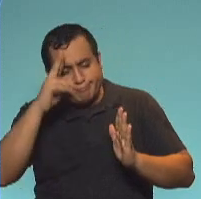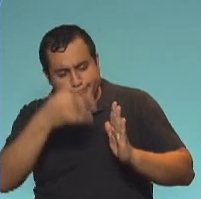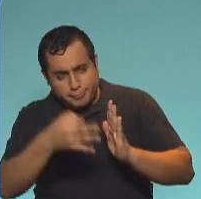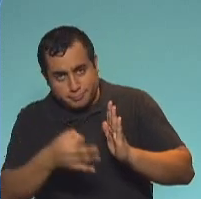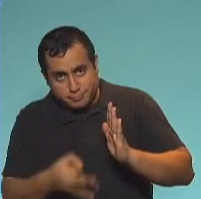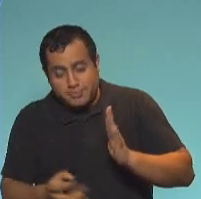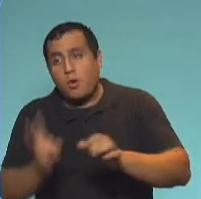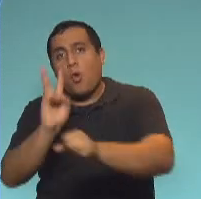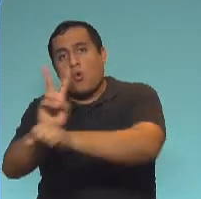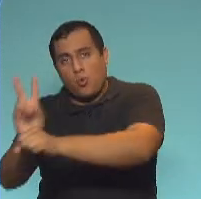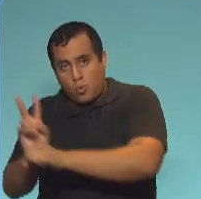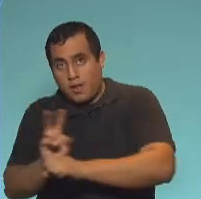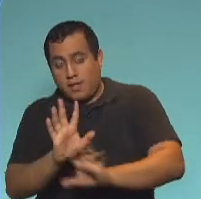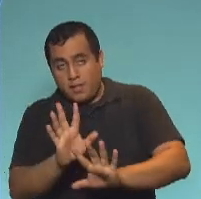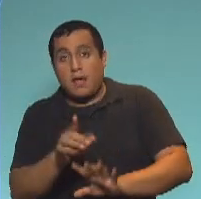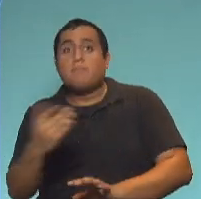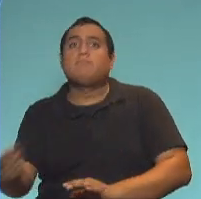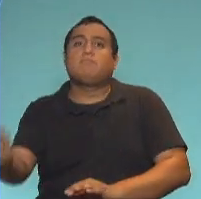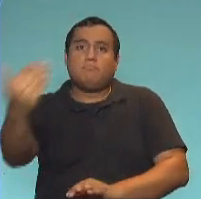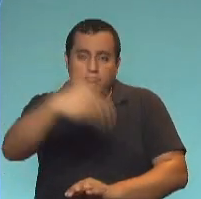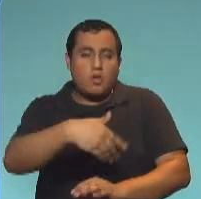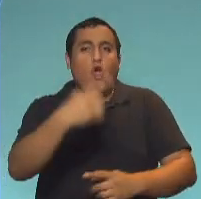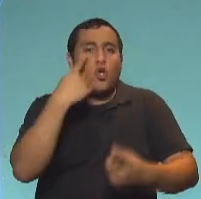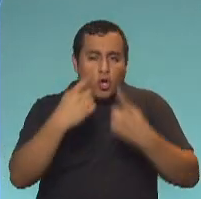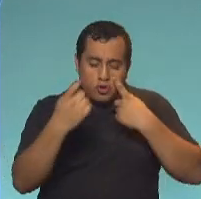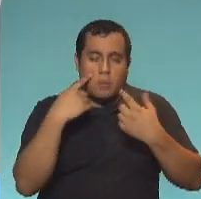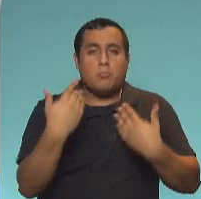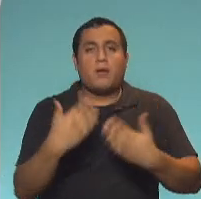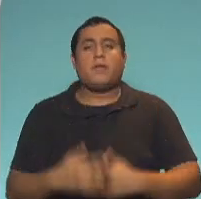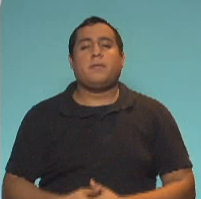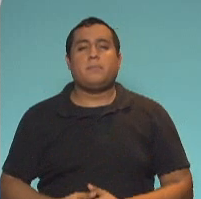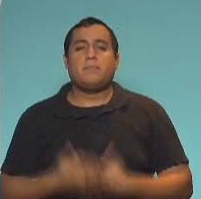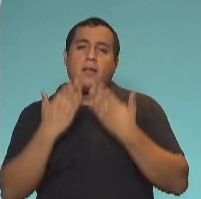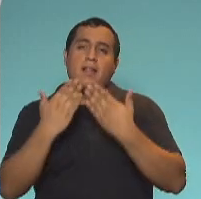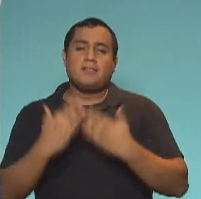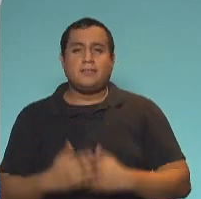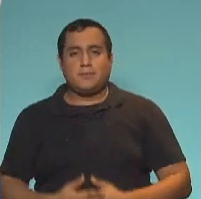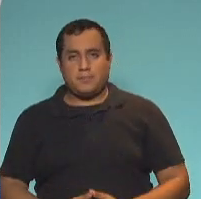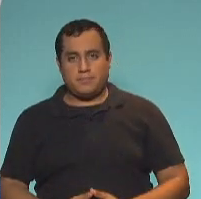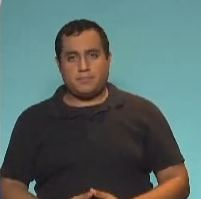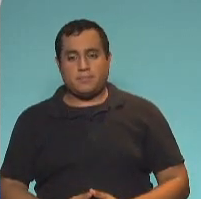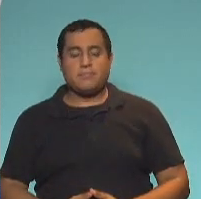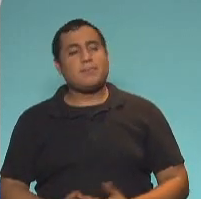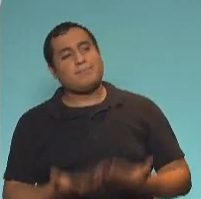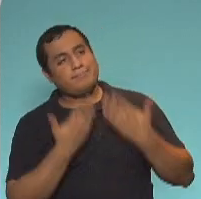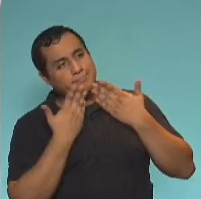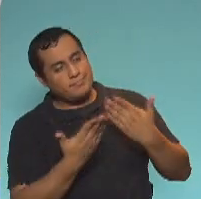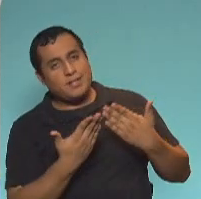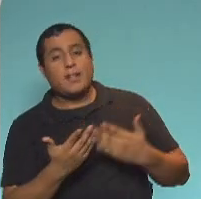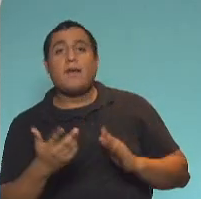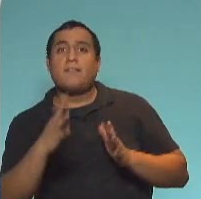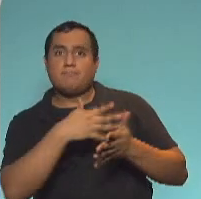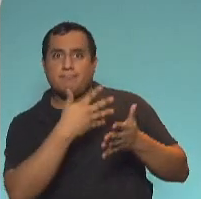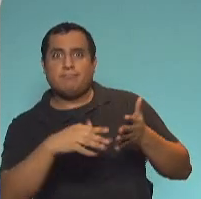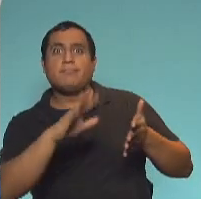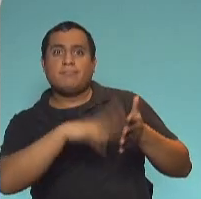protegerlos y para que puedan venir a hacer los controles que necesitan muchas gracias muchas gracias vacunas al día en